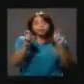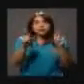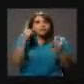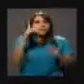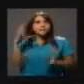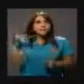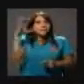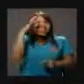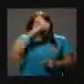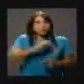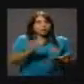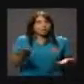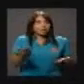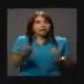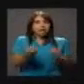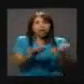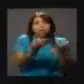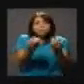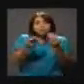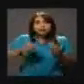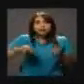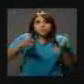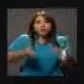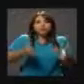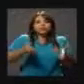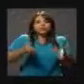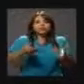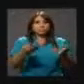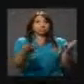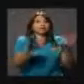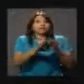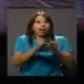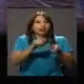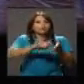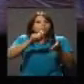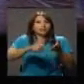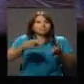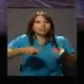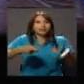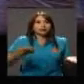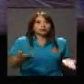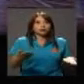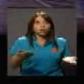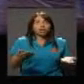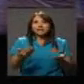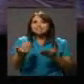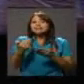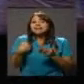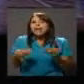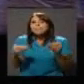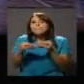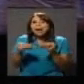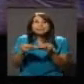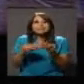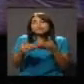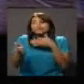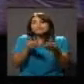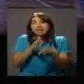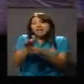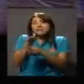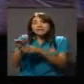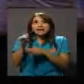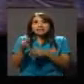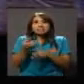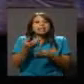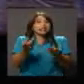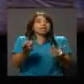hay más abogados y si cerramos las escuelas de Derecho, si hay más en las carreras que fuera y necesariamente